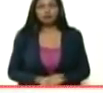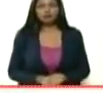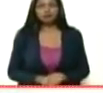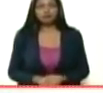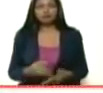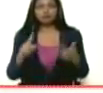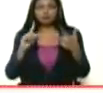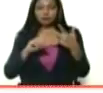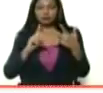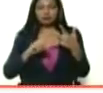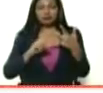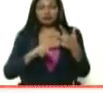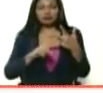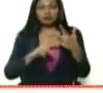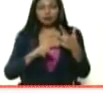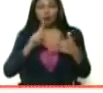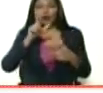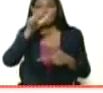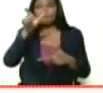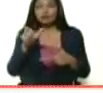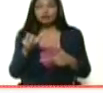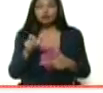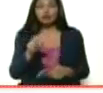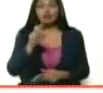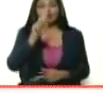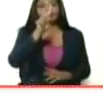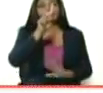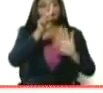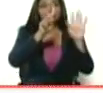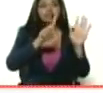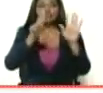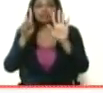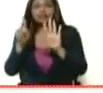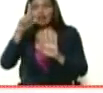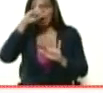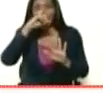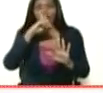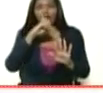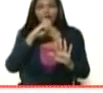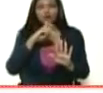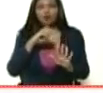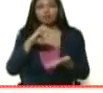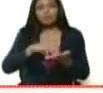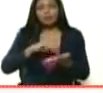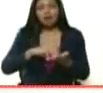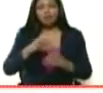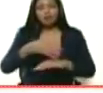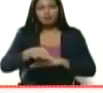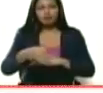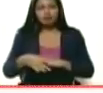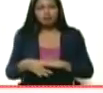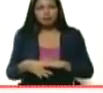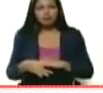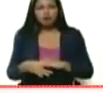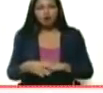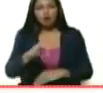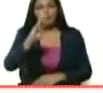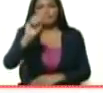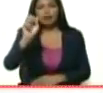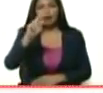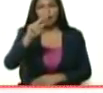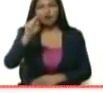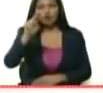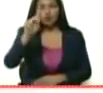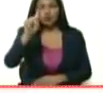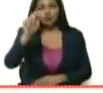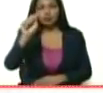tercer caso es una paciente de 66 años del estado Miranda, municipio Baruta, oficio